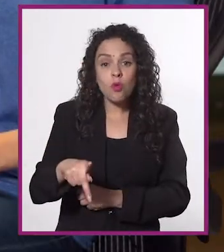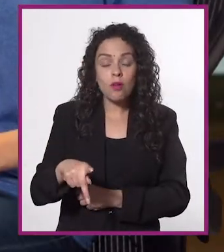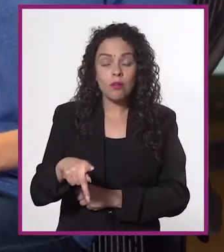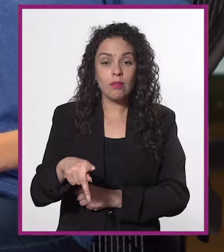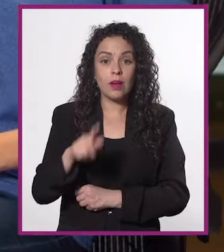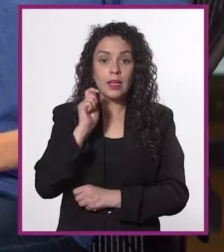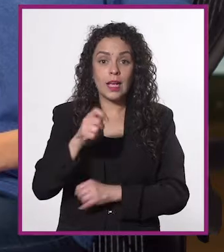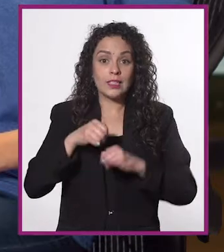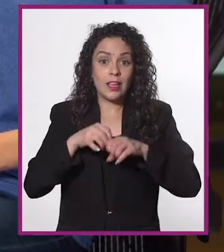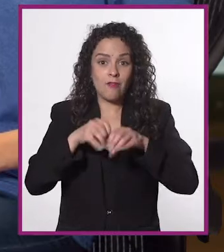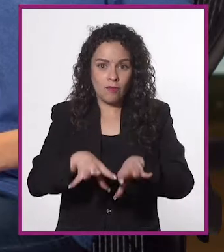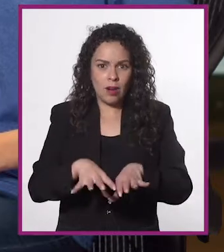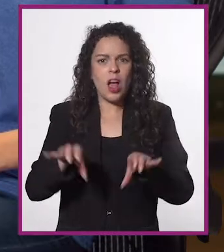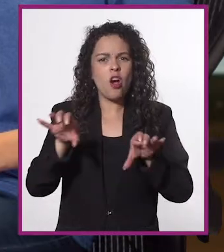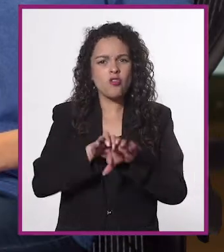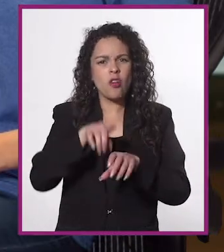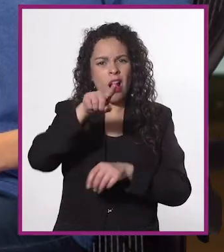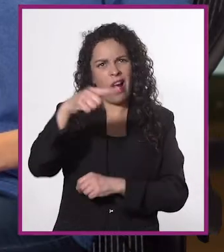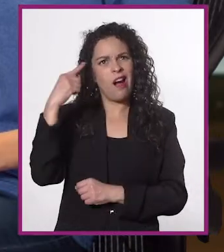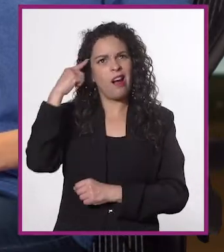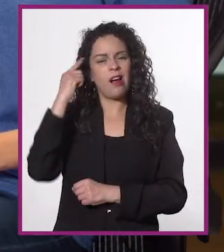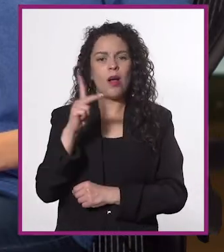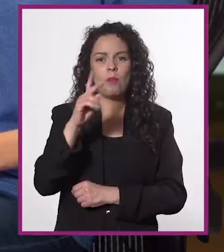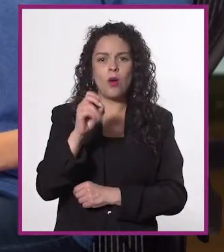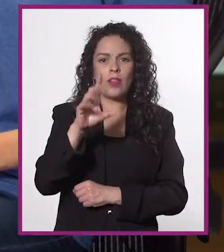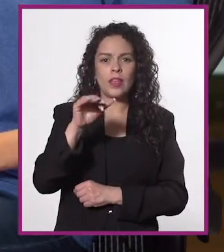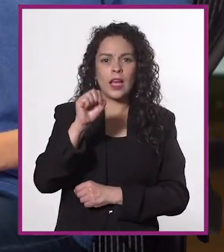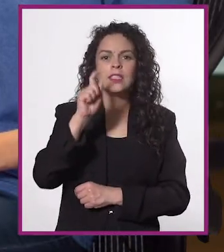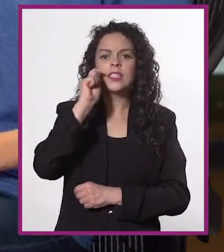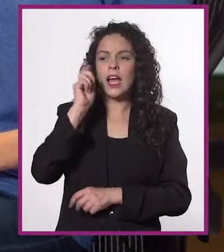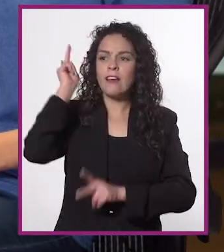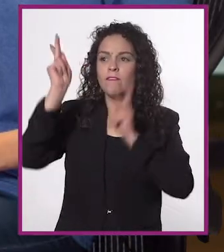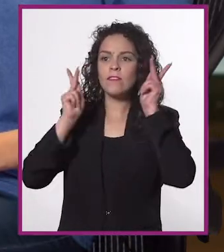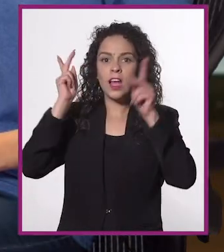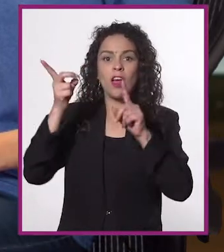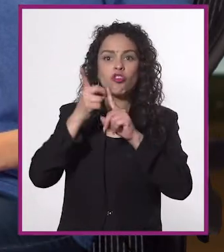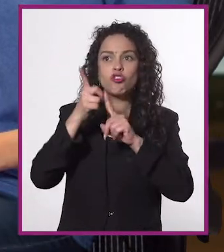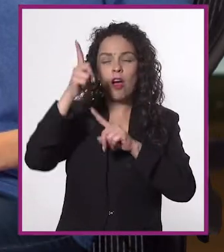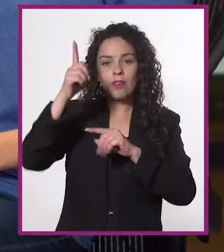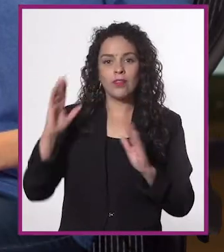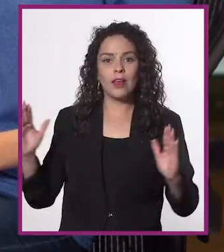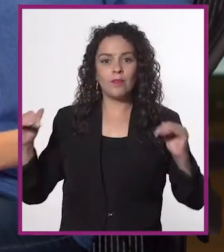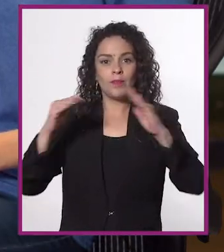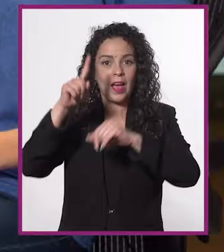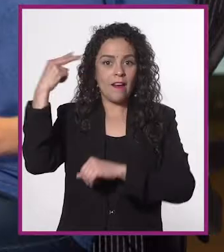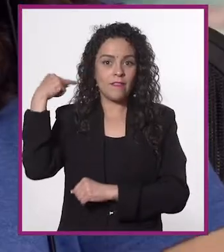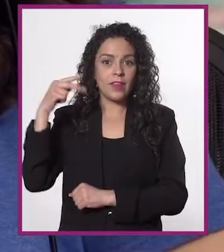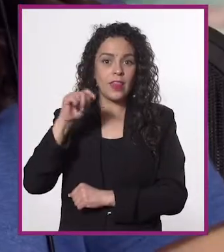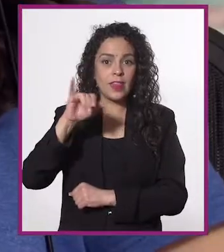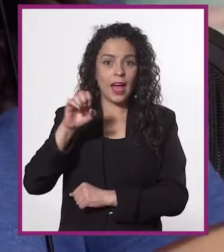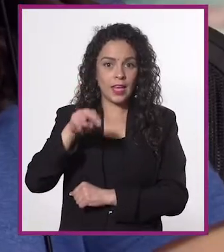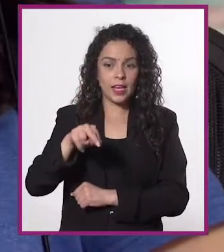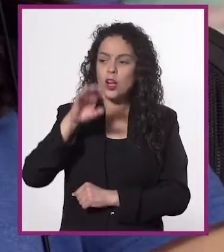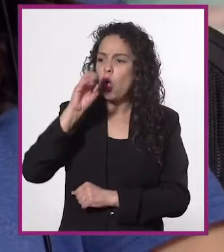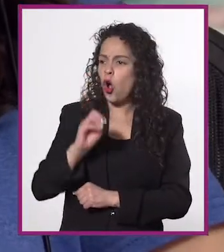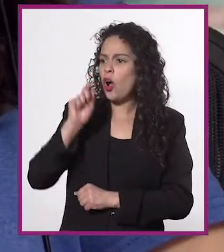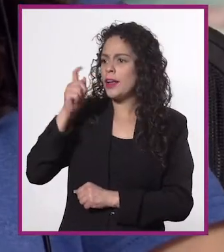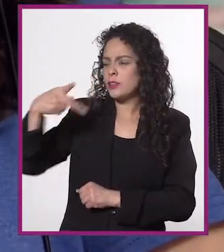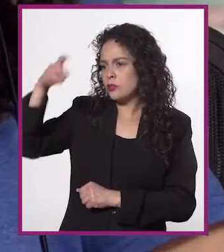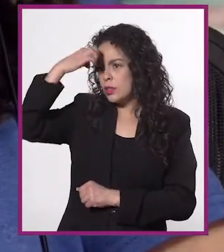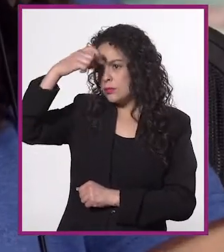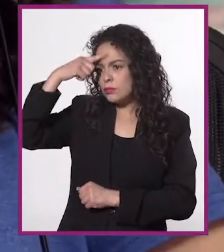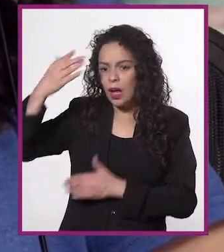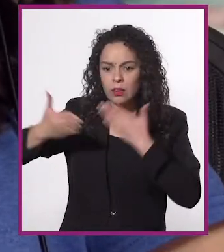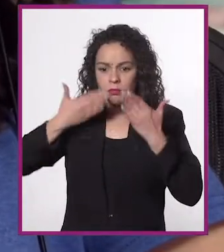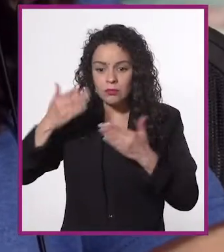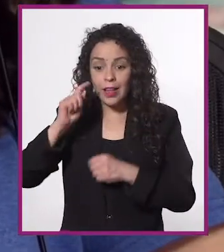tu propio contenido. ¿Cómo te suena hacer un podcast de tu experiencia visitando la zona arqueológica de Tajín? O hacer un podcast